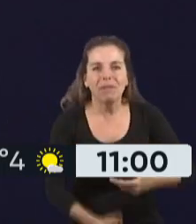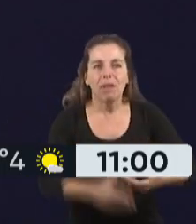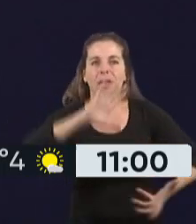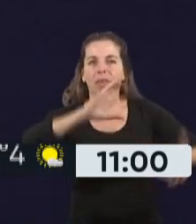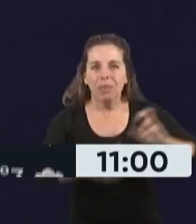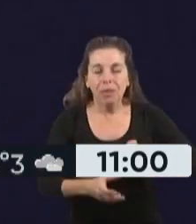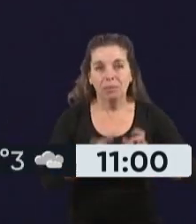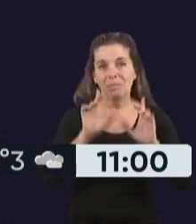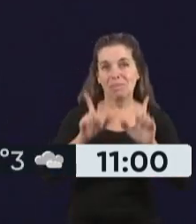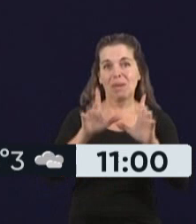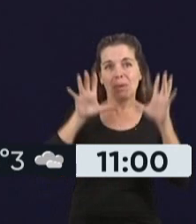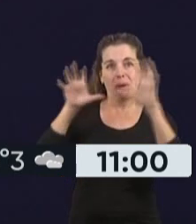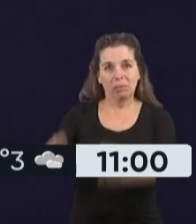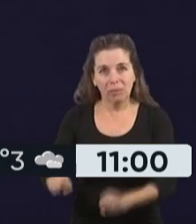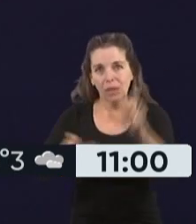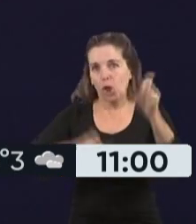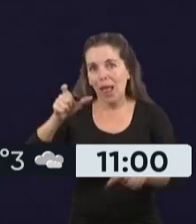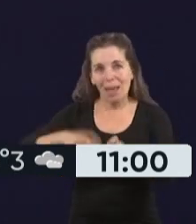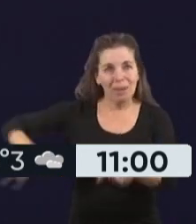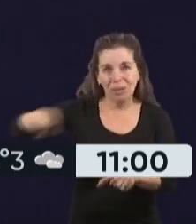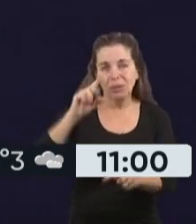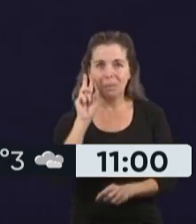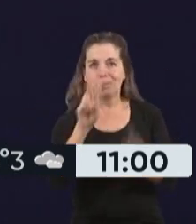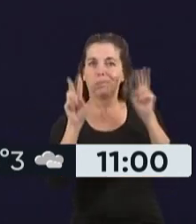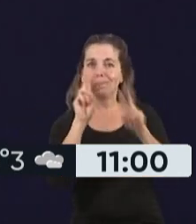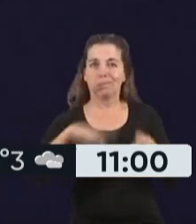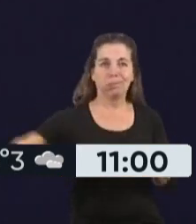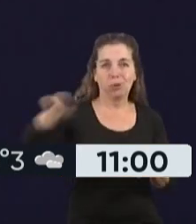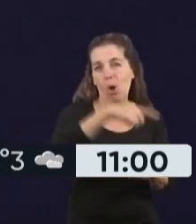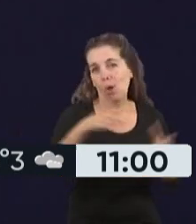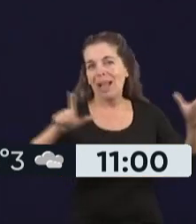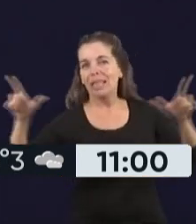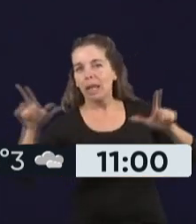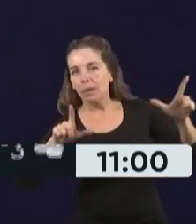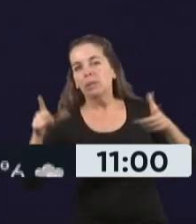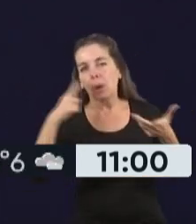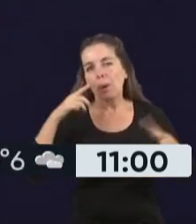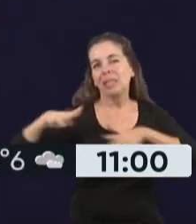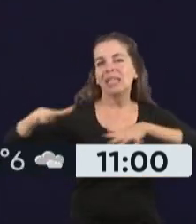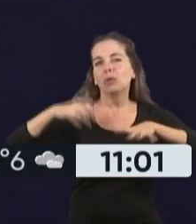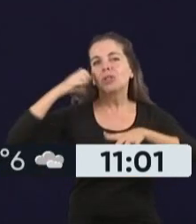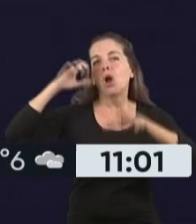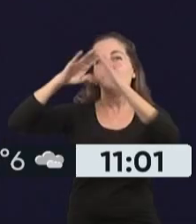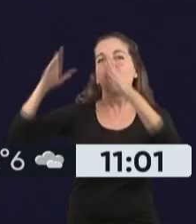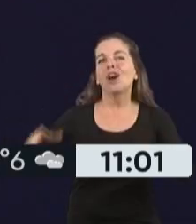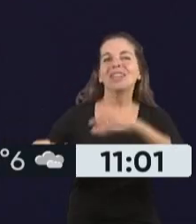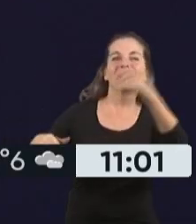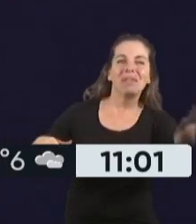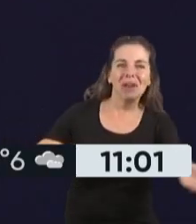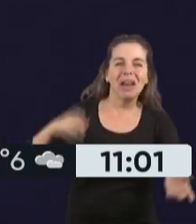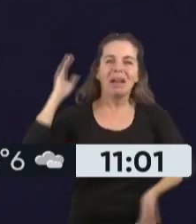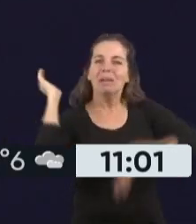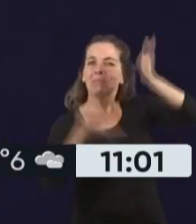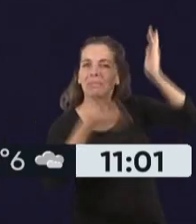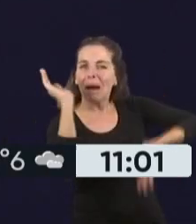los violentos, como por ejemplo, bueno, lo han visto ustedes en los diferentes medios de comunicación, daños al camión hidrante, escudos